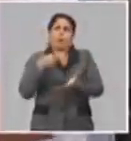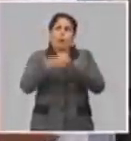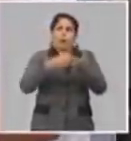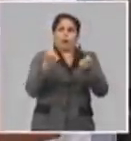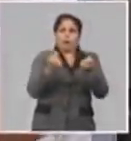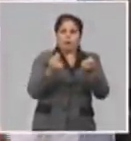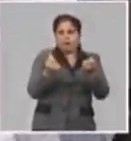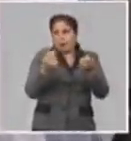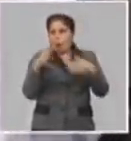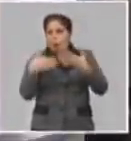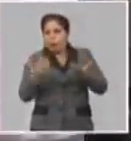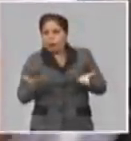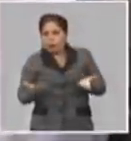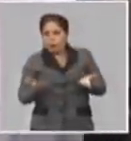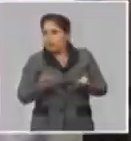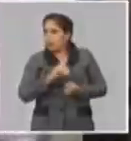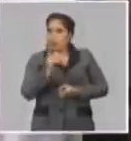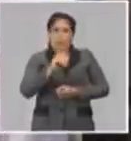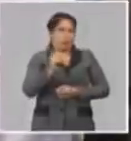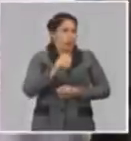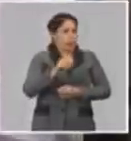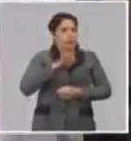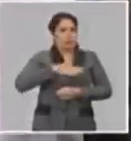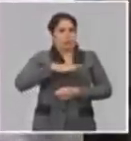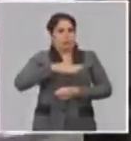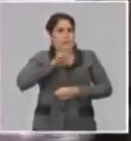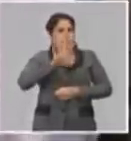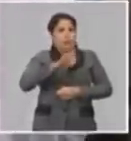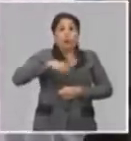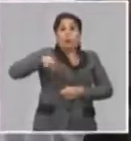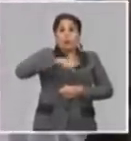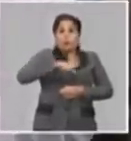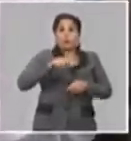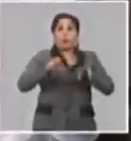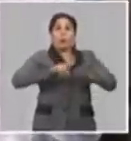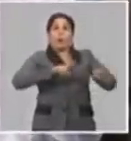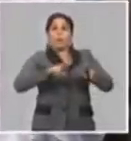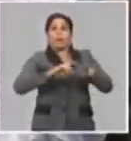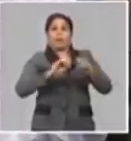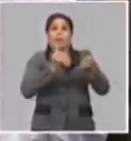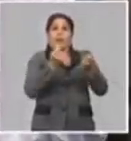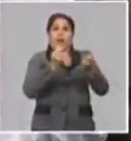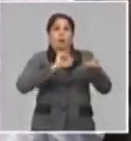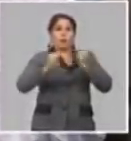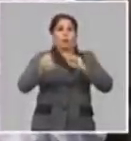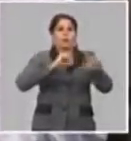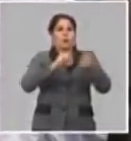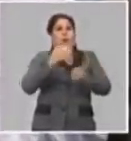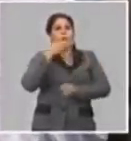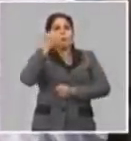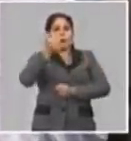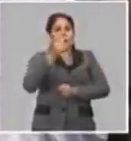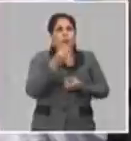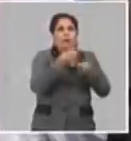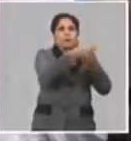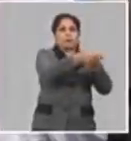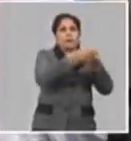que no tenemos dinero. Entonces tenemos que ver cómo lo que tenemos lo administramos mejor, de forma tal que tribute